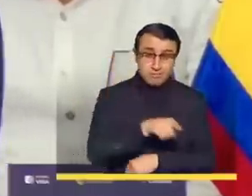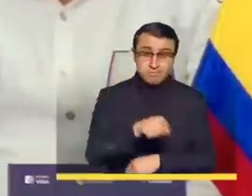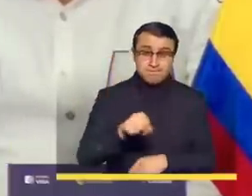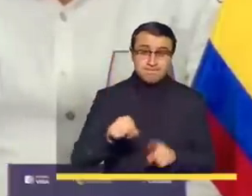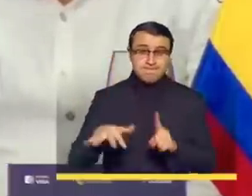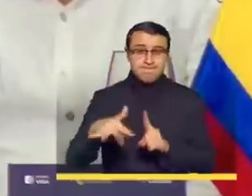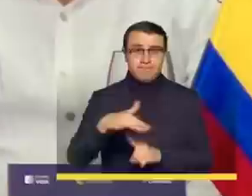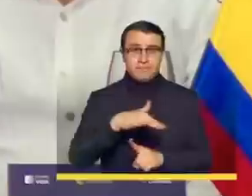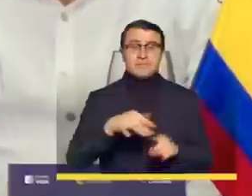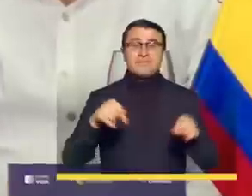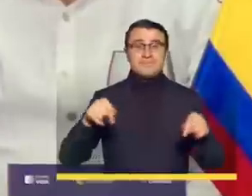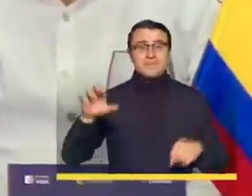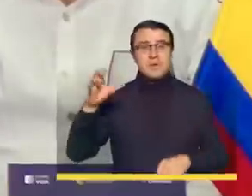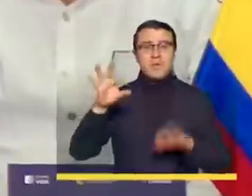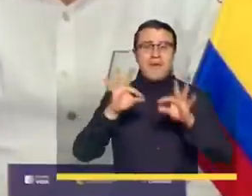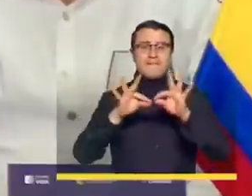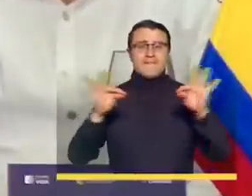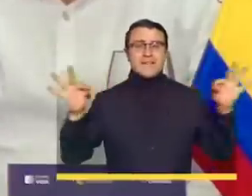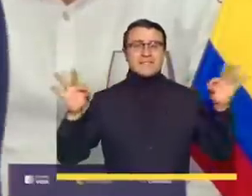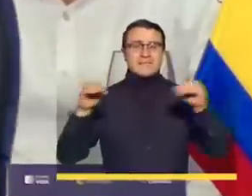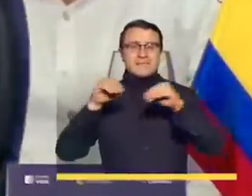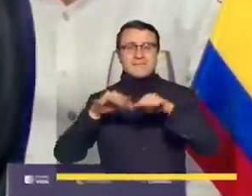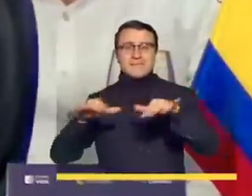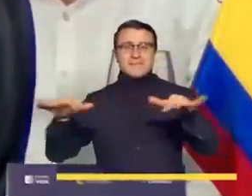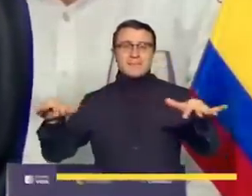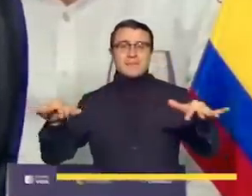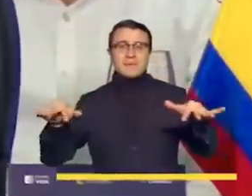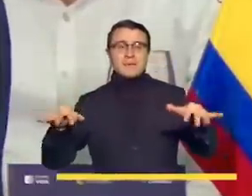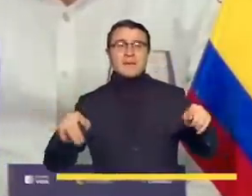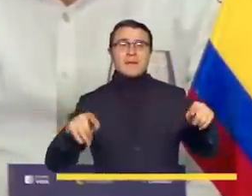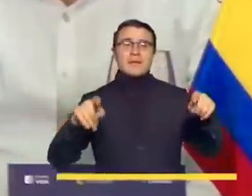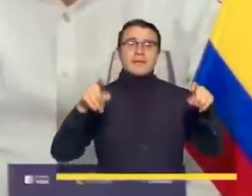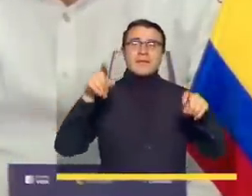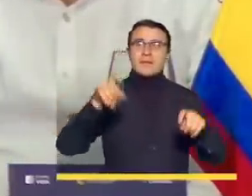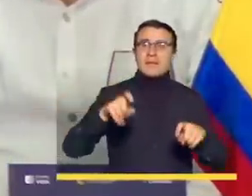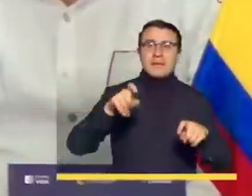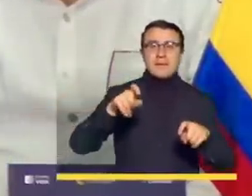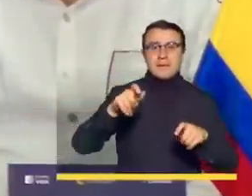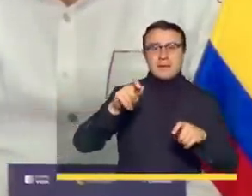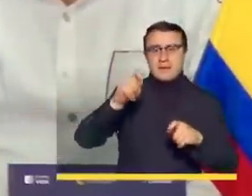Hay un dicho popular en Colombia que es ser más papistas que el Papa.